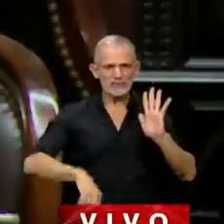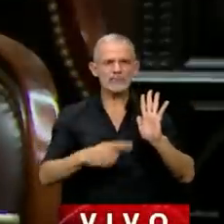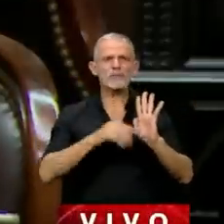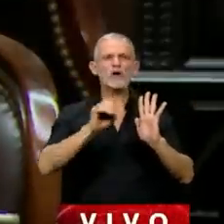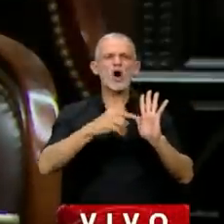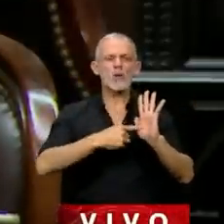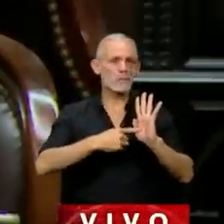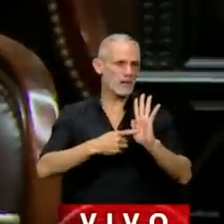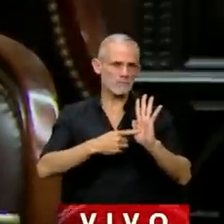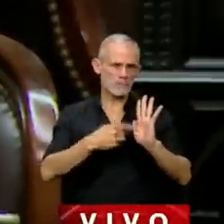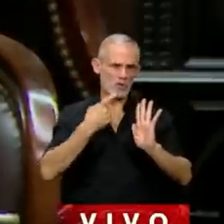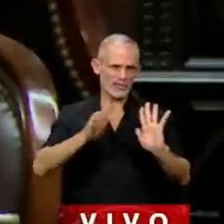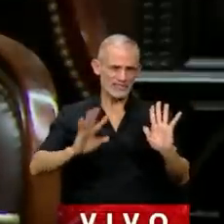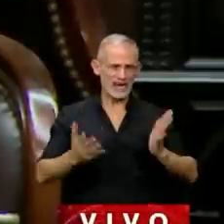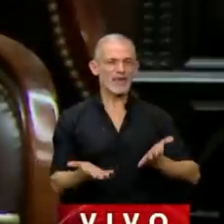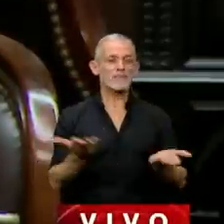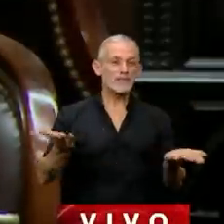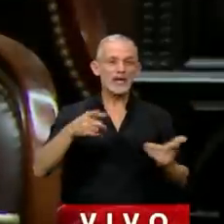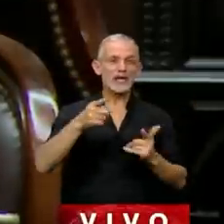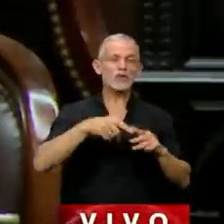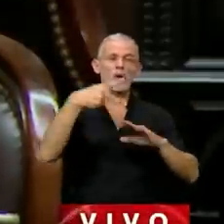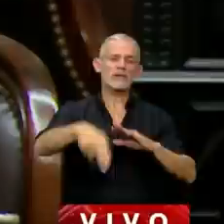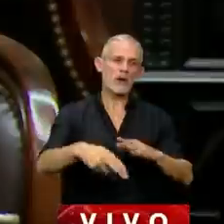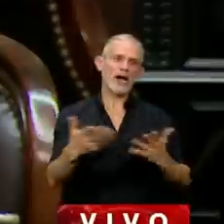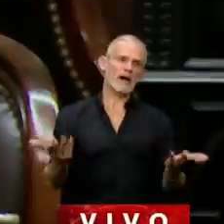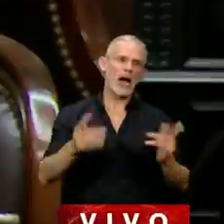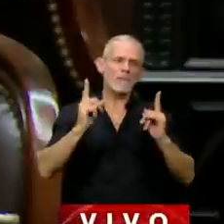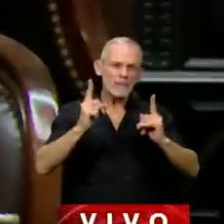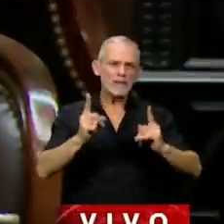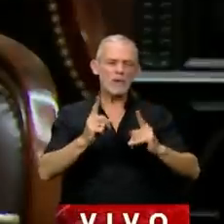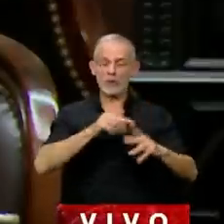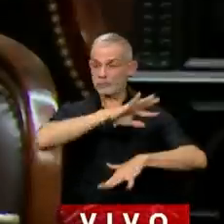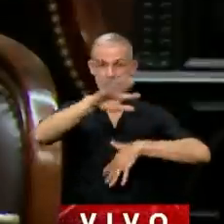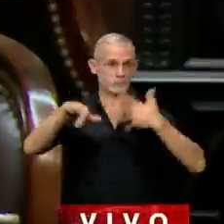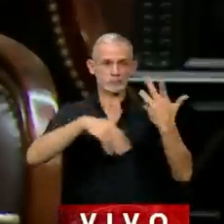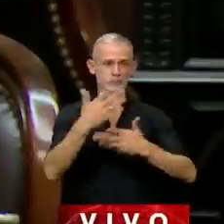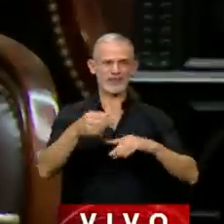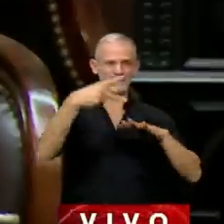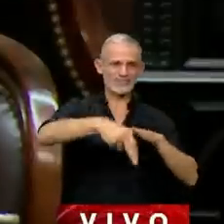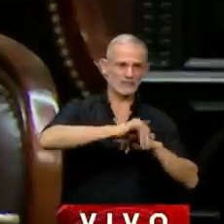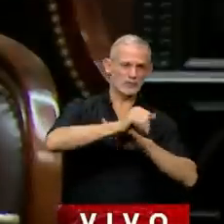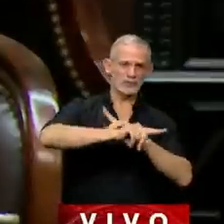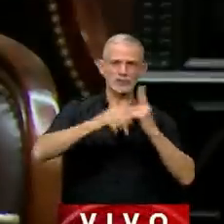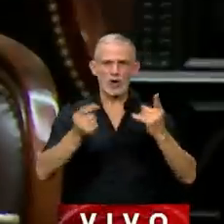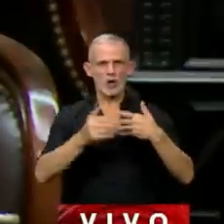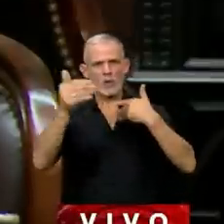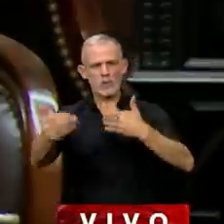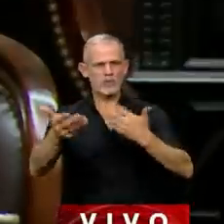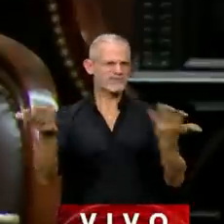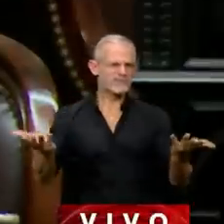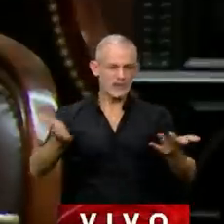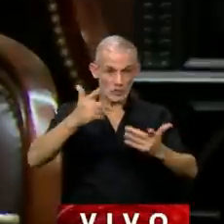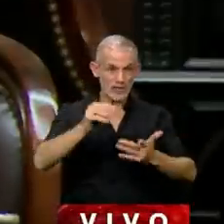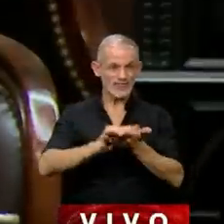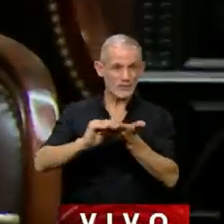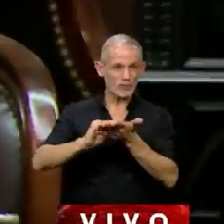regla. Para cuando esto vuelva a vencer vamos a estar en el mismo limbo entre el vencimiento y su prórroga. Y es por esto que con